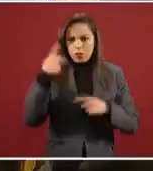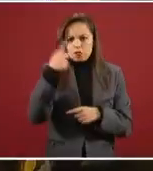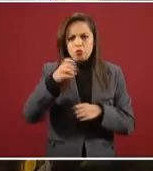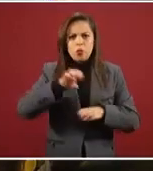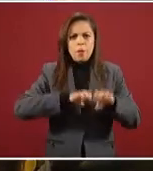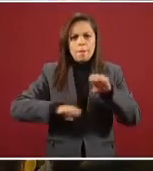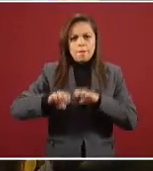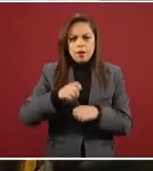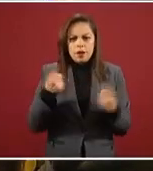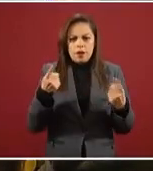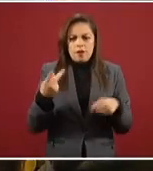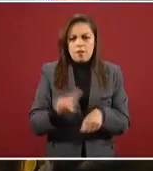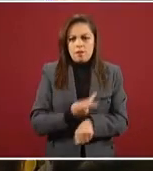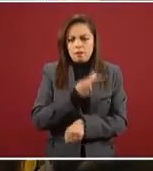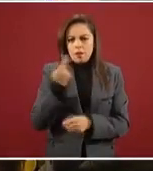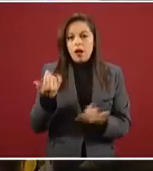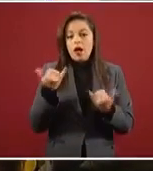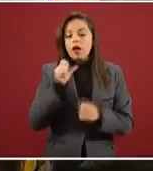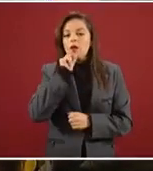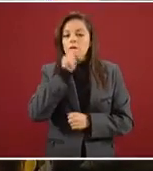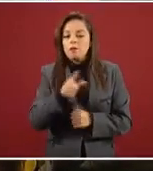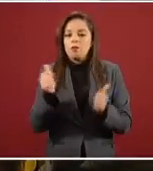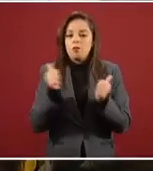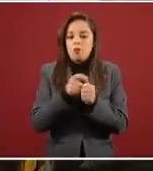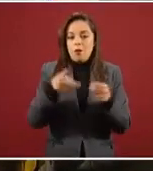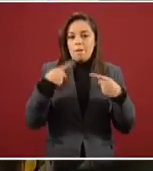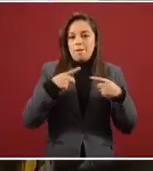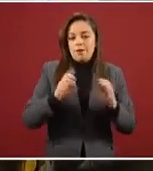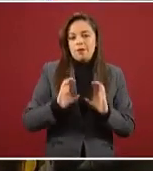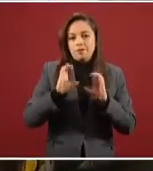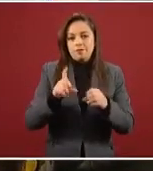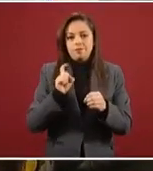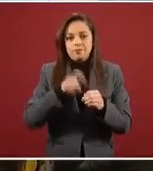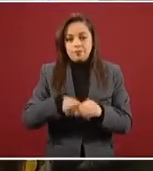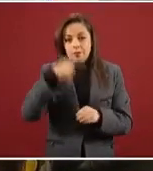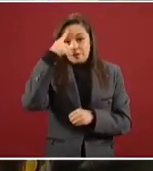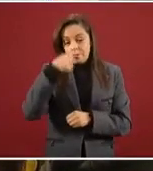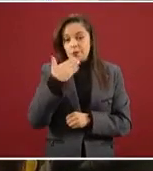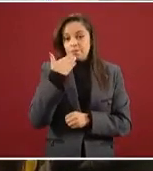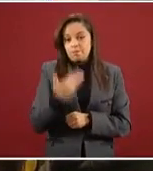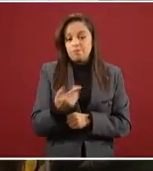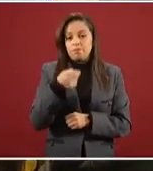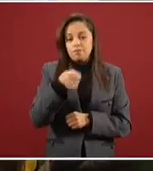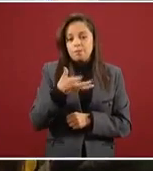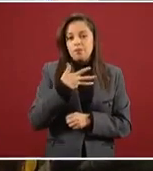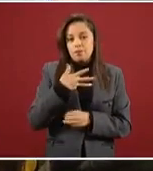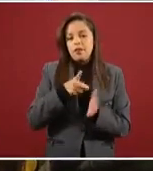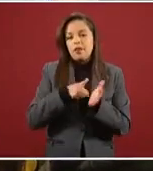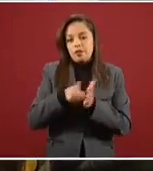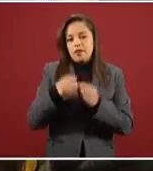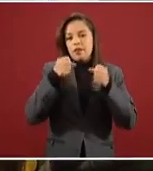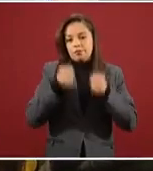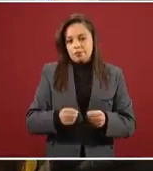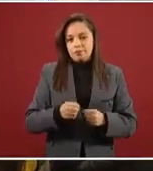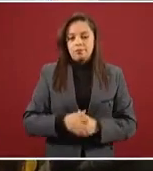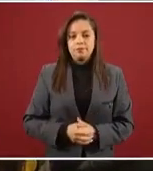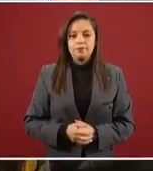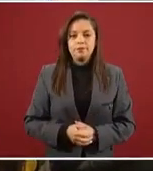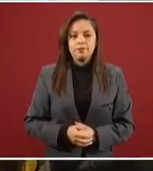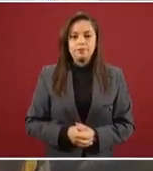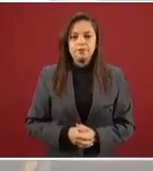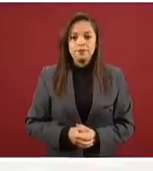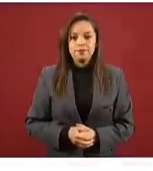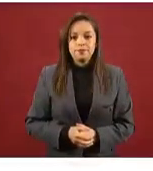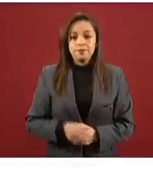desde luego con los trabajadores respecto a el correcto aseguramiento de ellos. Aquí tenemos algunos ejemplos de lo que